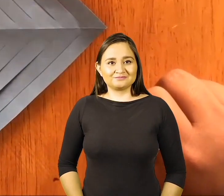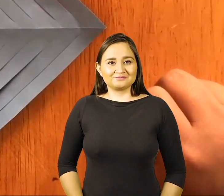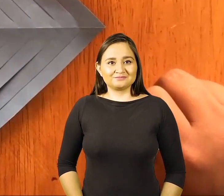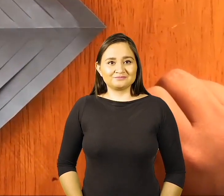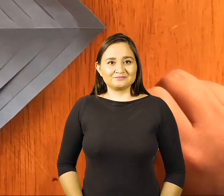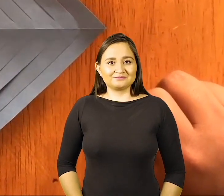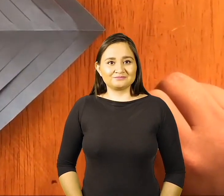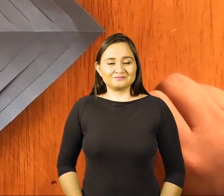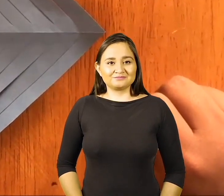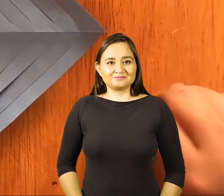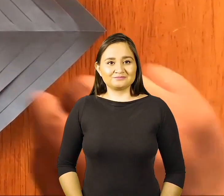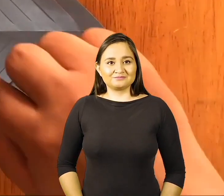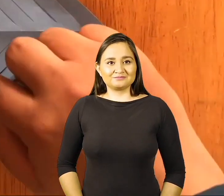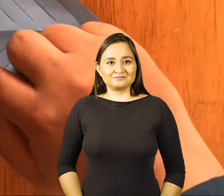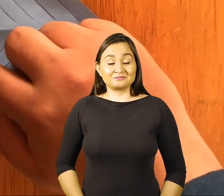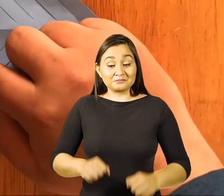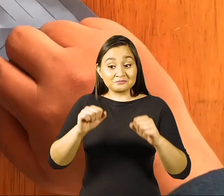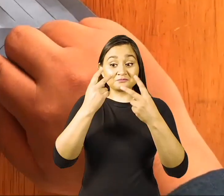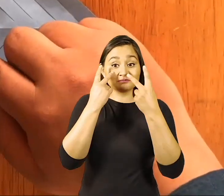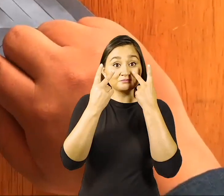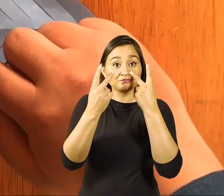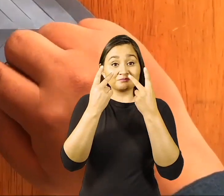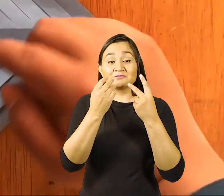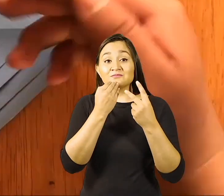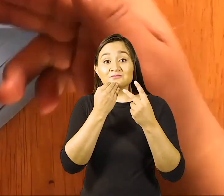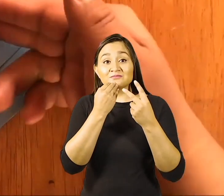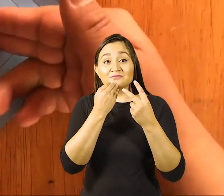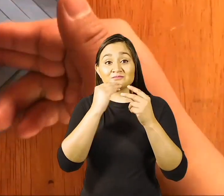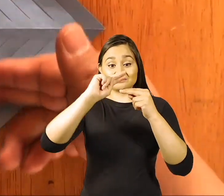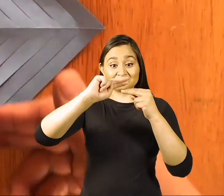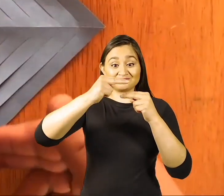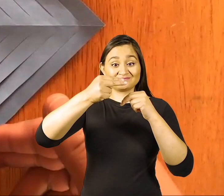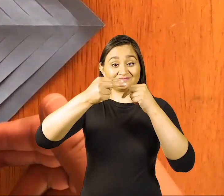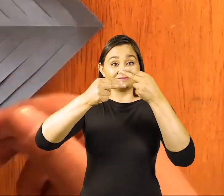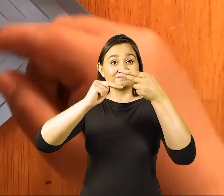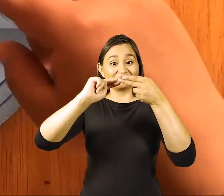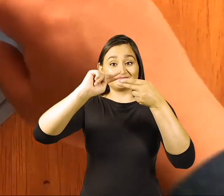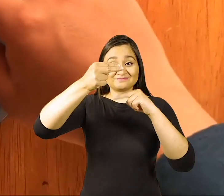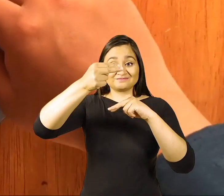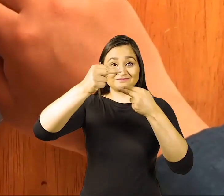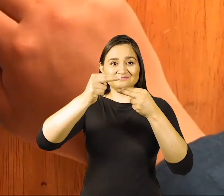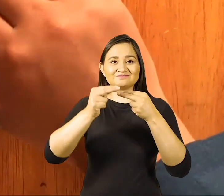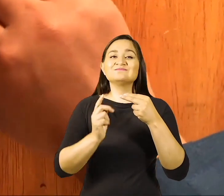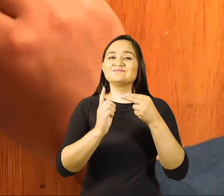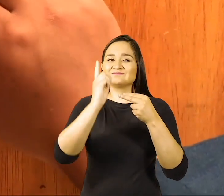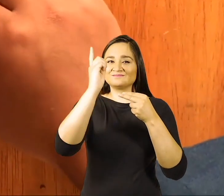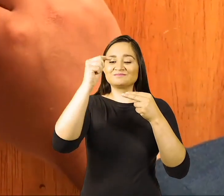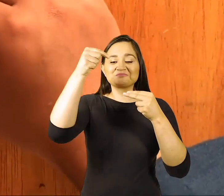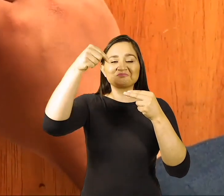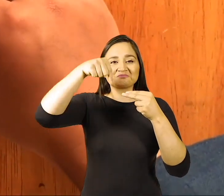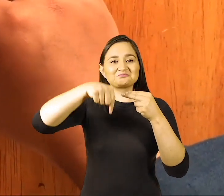Observamos que nos quedan puntas tanto en la parte inferior como